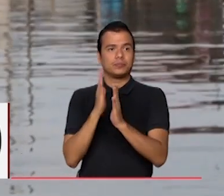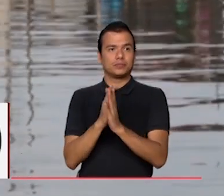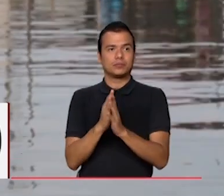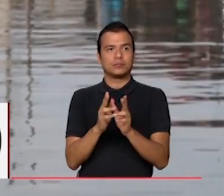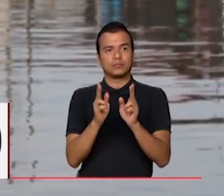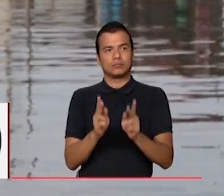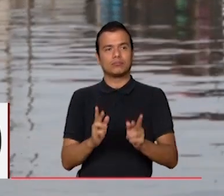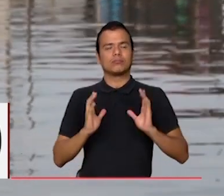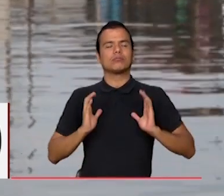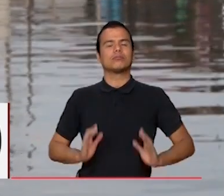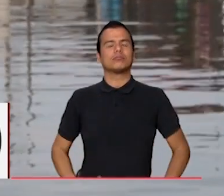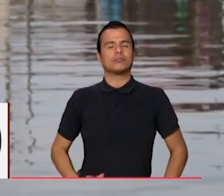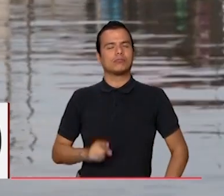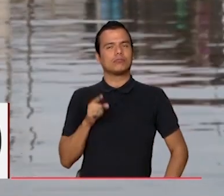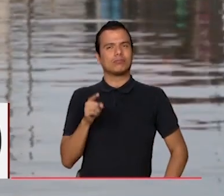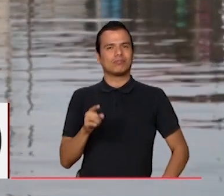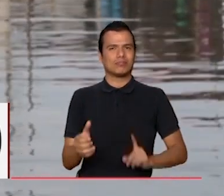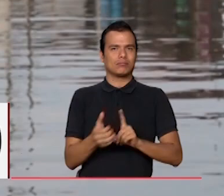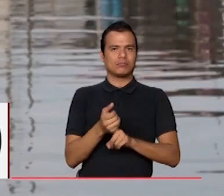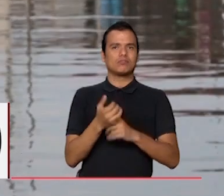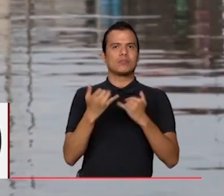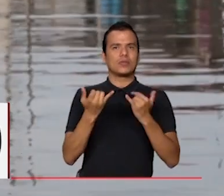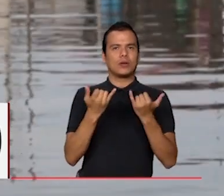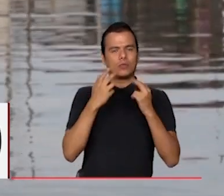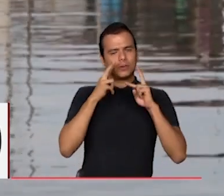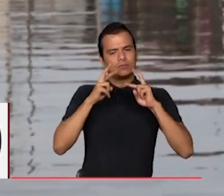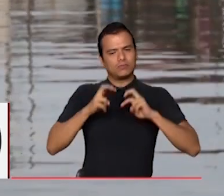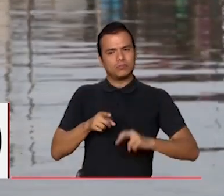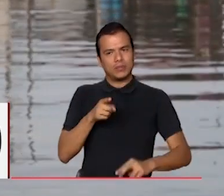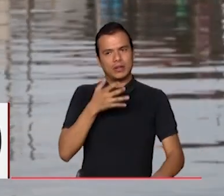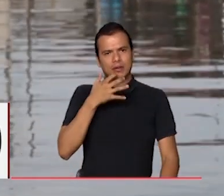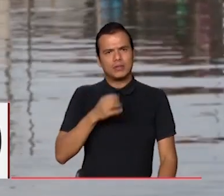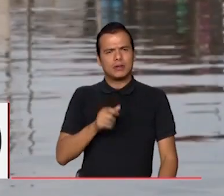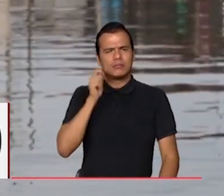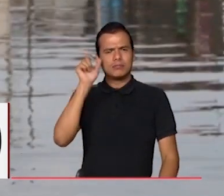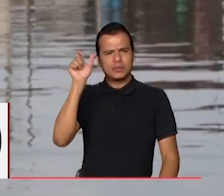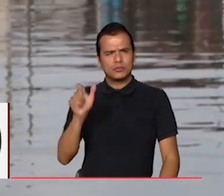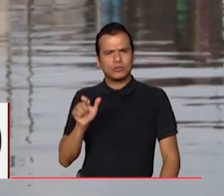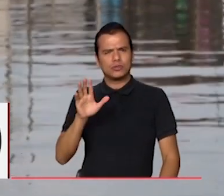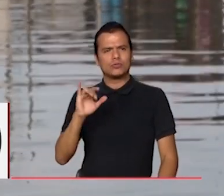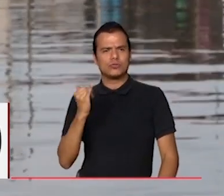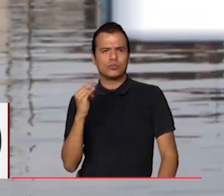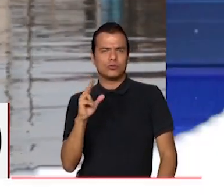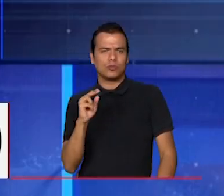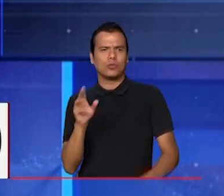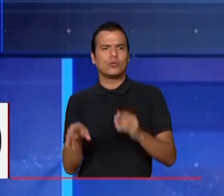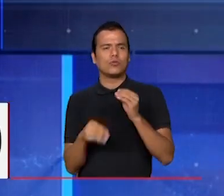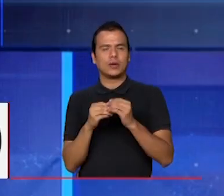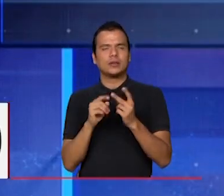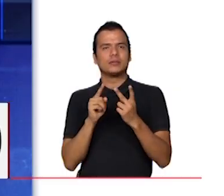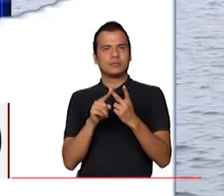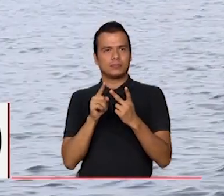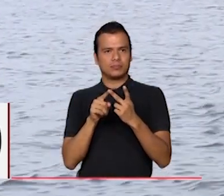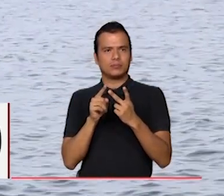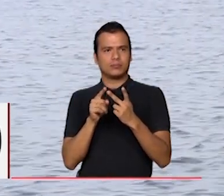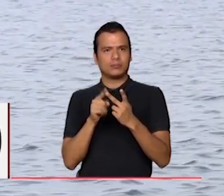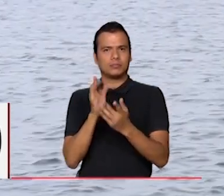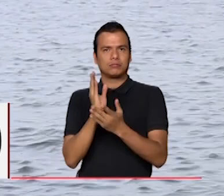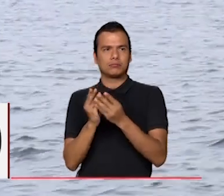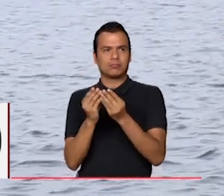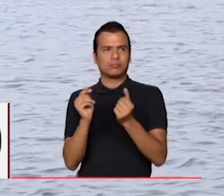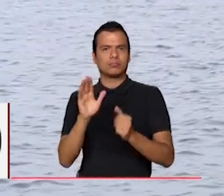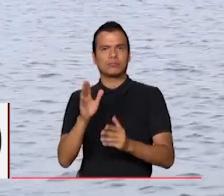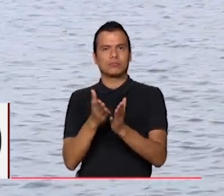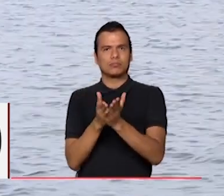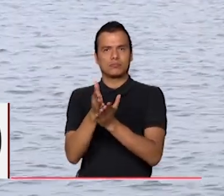cuerpos se encuentra en proceso de identificación por parte de Medicina Legal, mientras que el otro sigue desaparecido. El